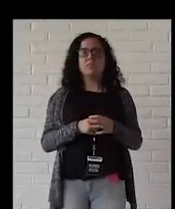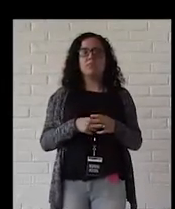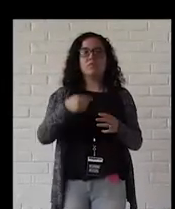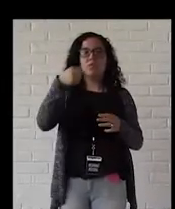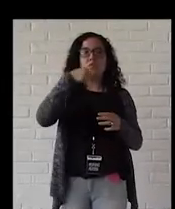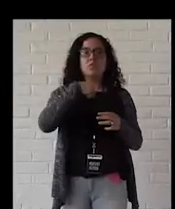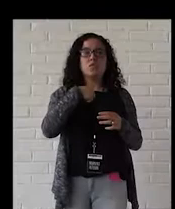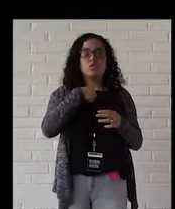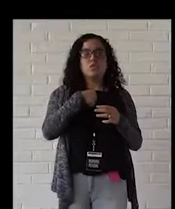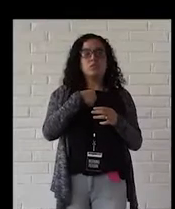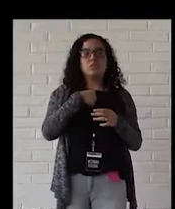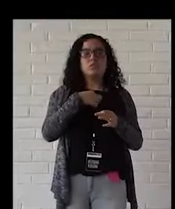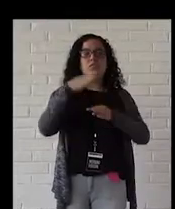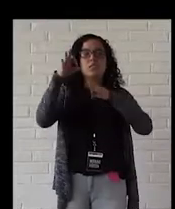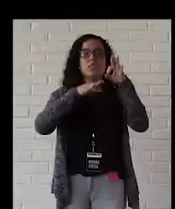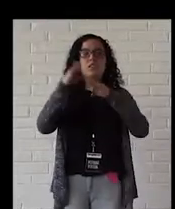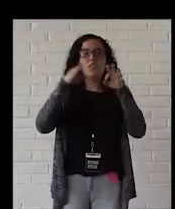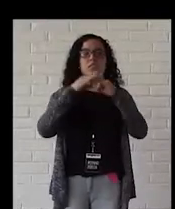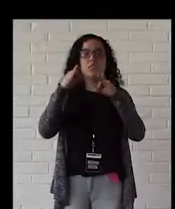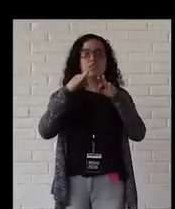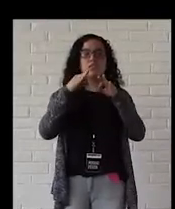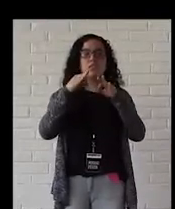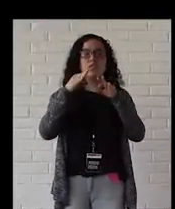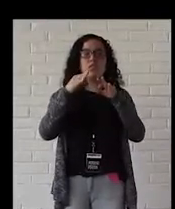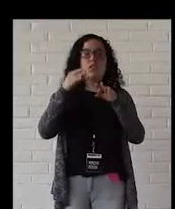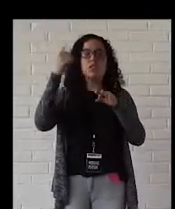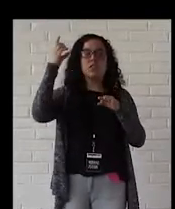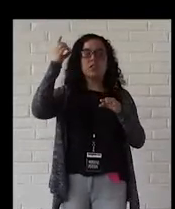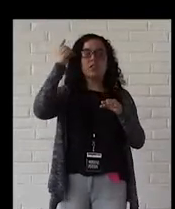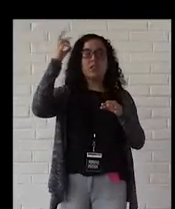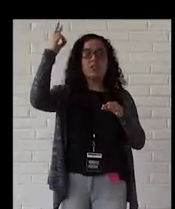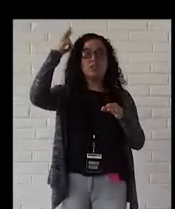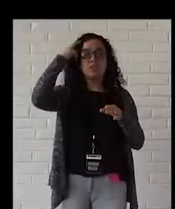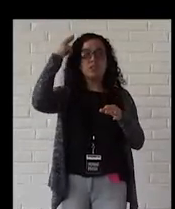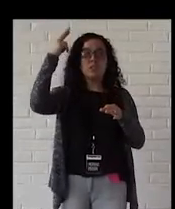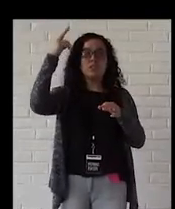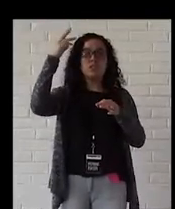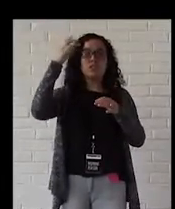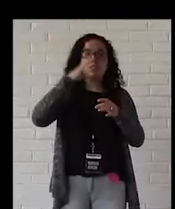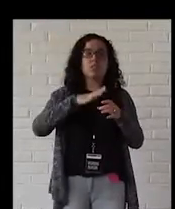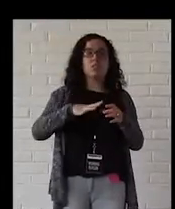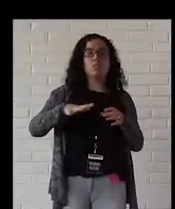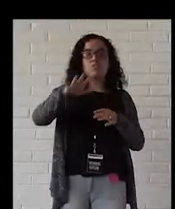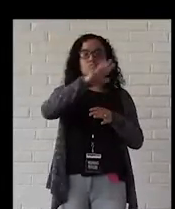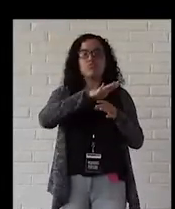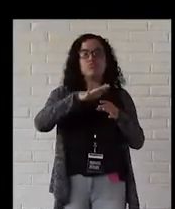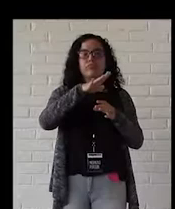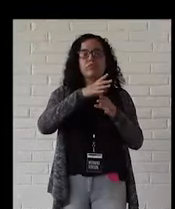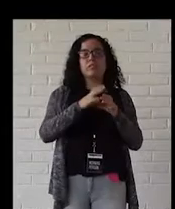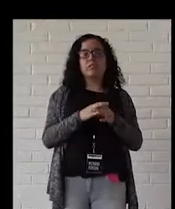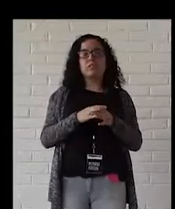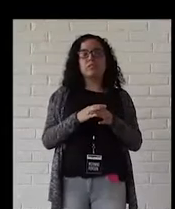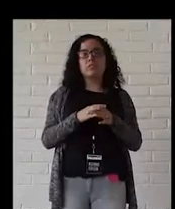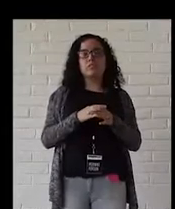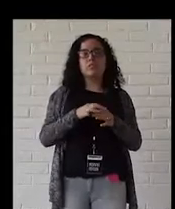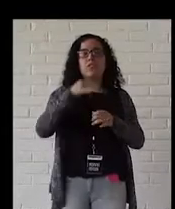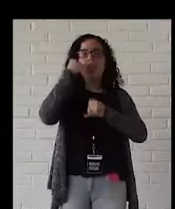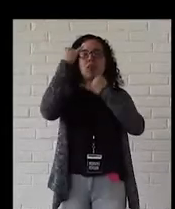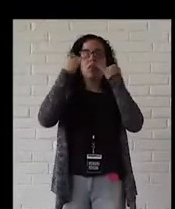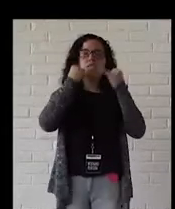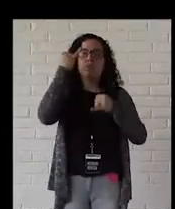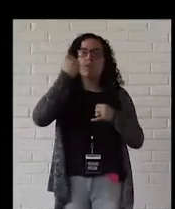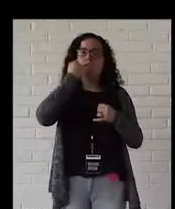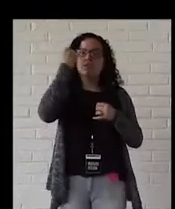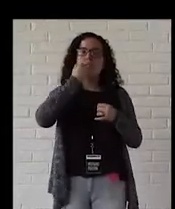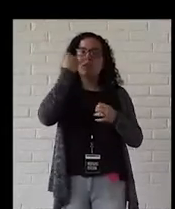un tiempo de mi vida director de un centro de idiomas y aprendí muchísimo, me gustó, aprendí muchas